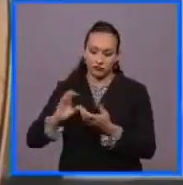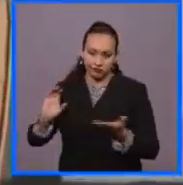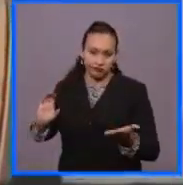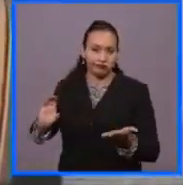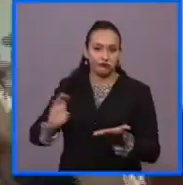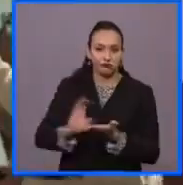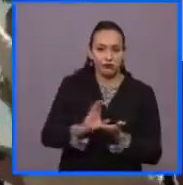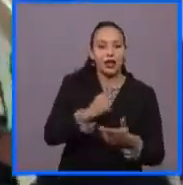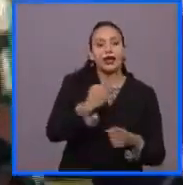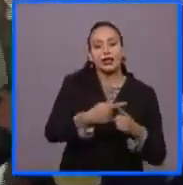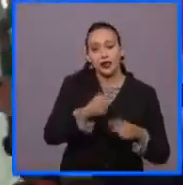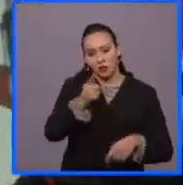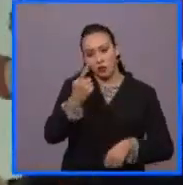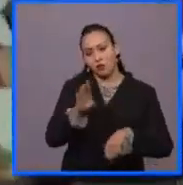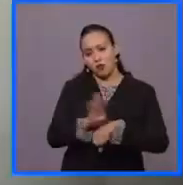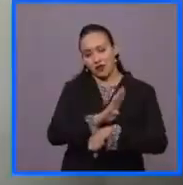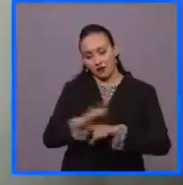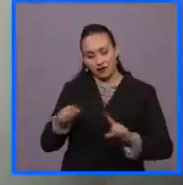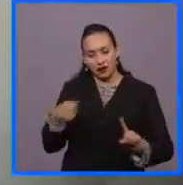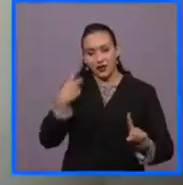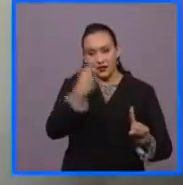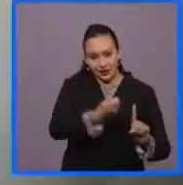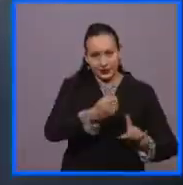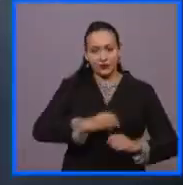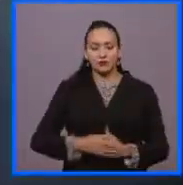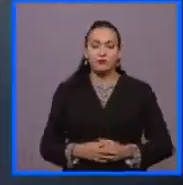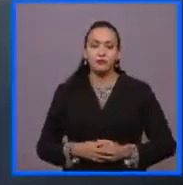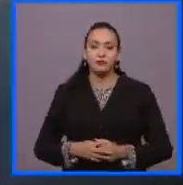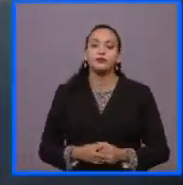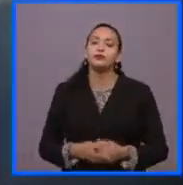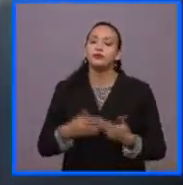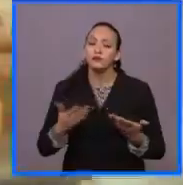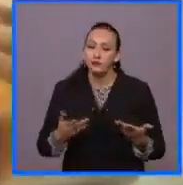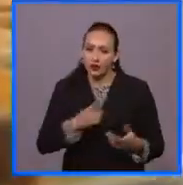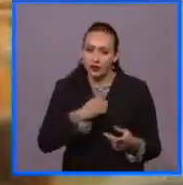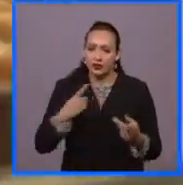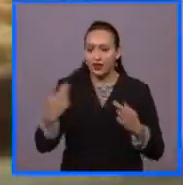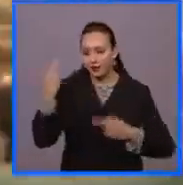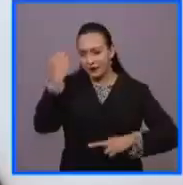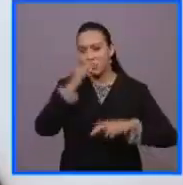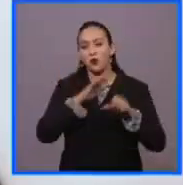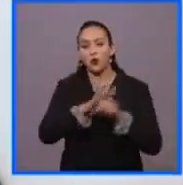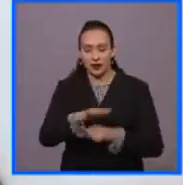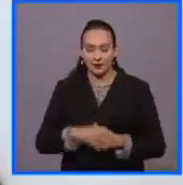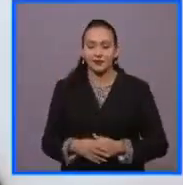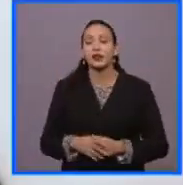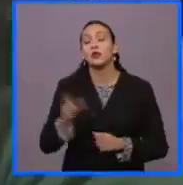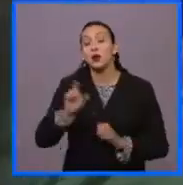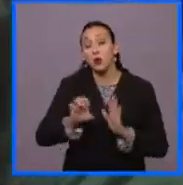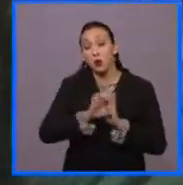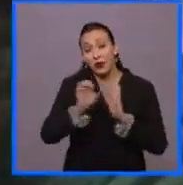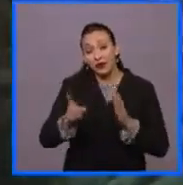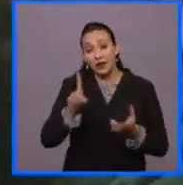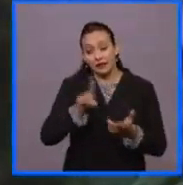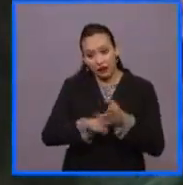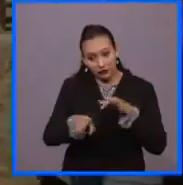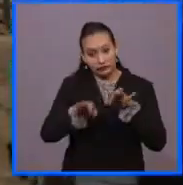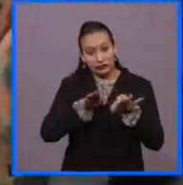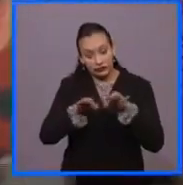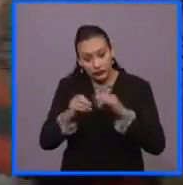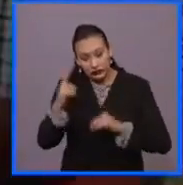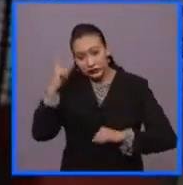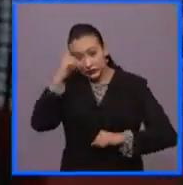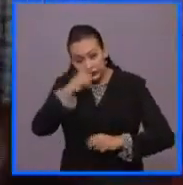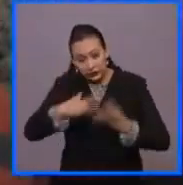al hacer referencia precisa a los conflictos inherentes, lo que debe entenderse que se trata de toda controversia derivada de esa